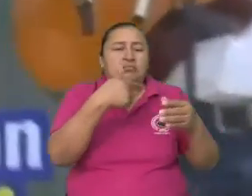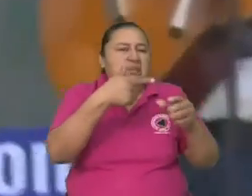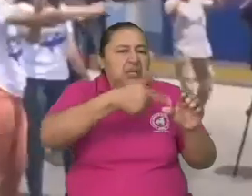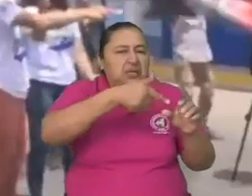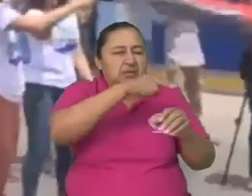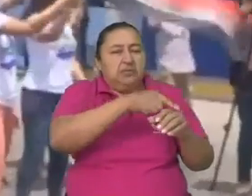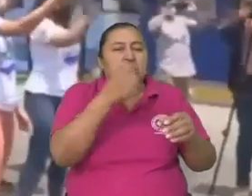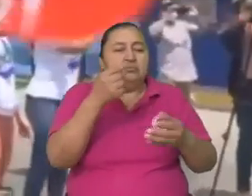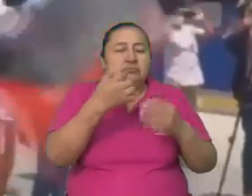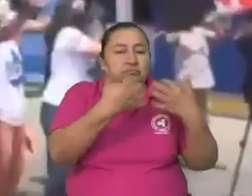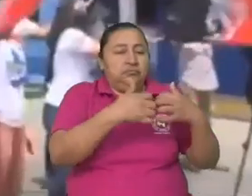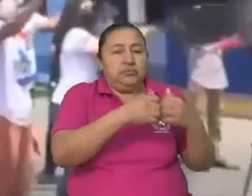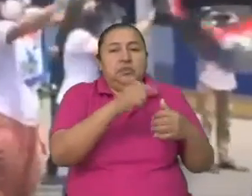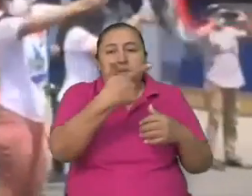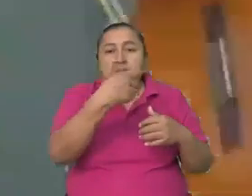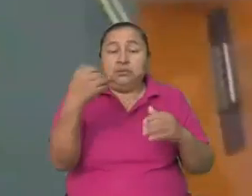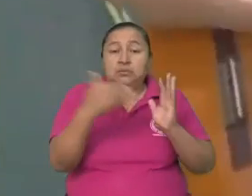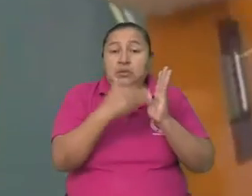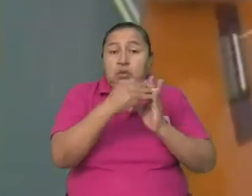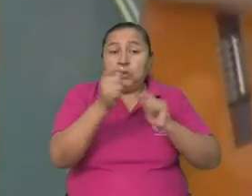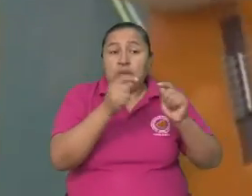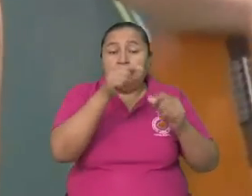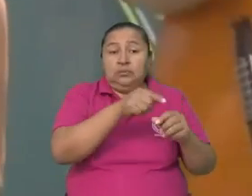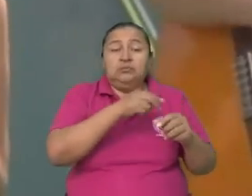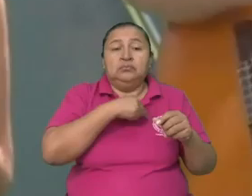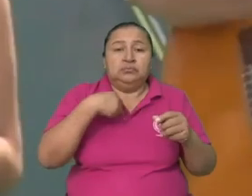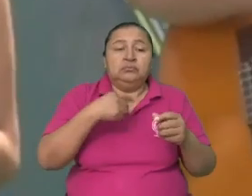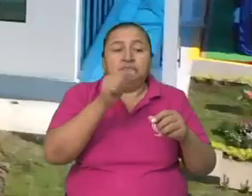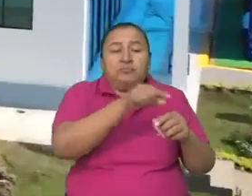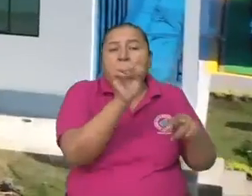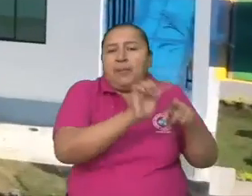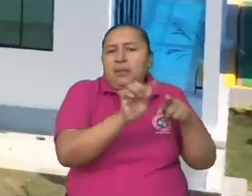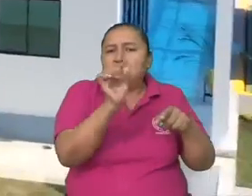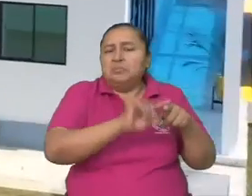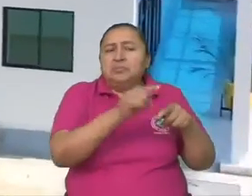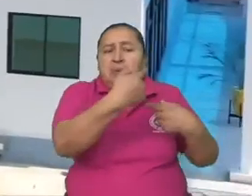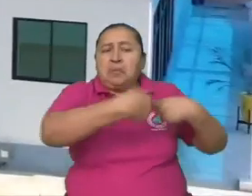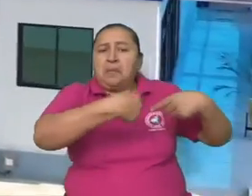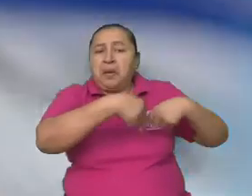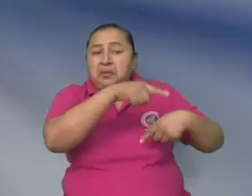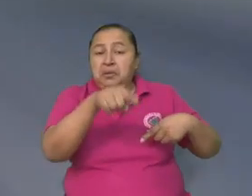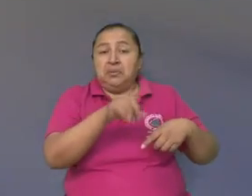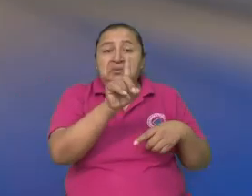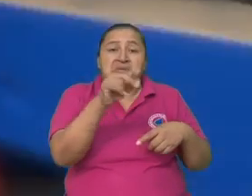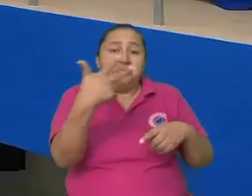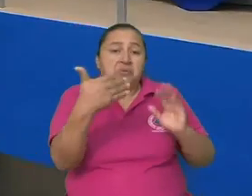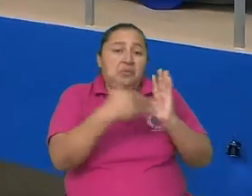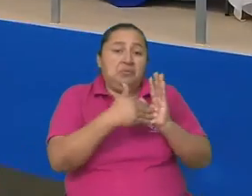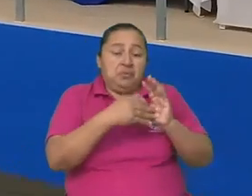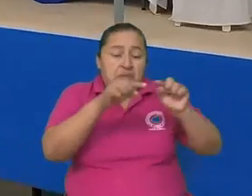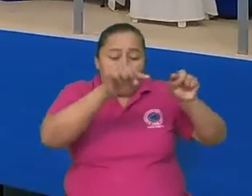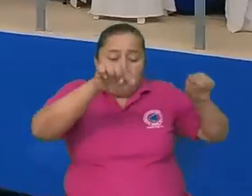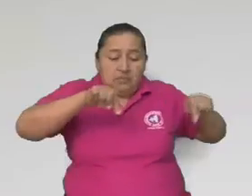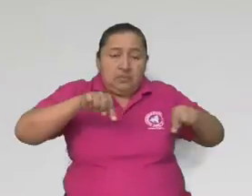están haciendo una inversión de 700 millones de dólares, y nosotros le estamos alquilando ahí casi 18 mil metros